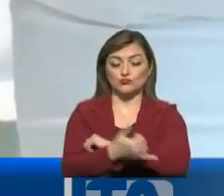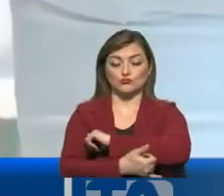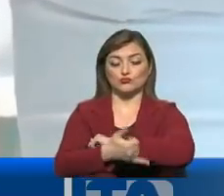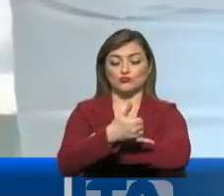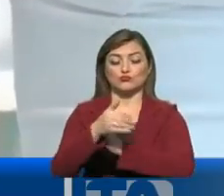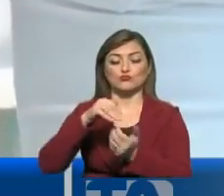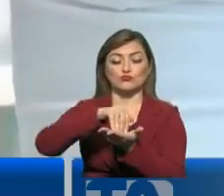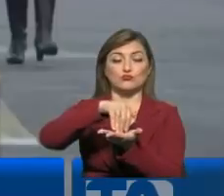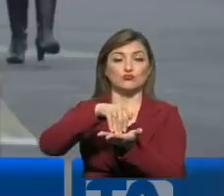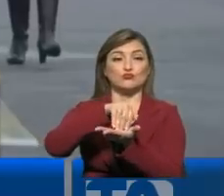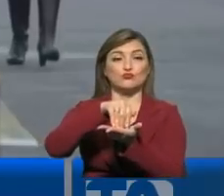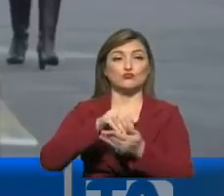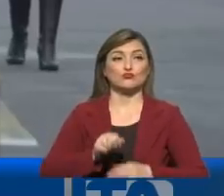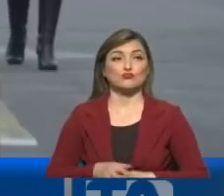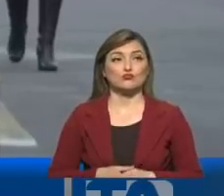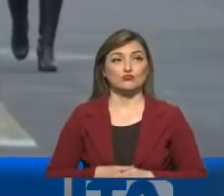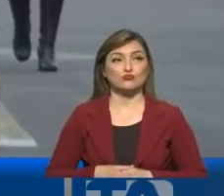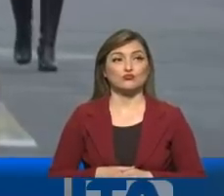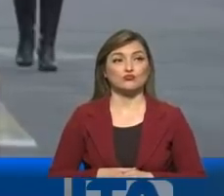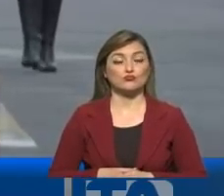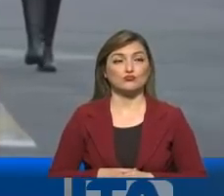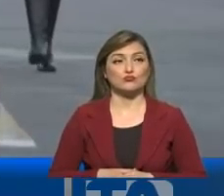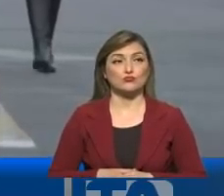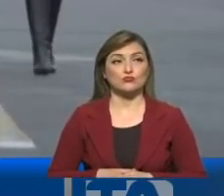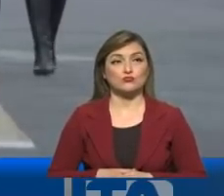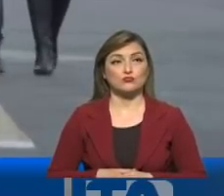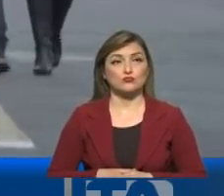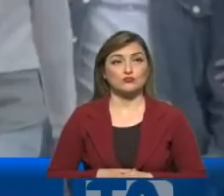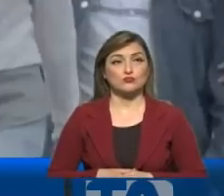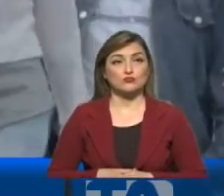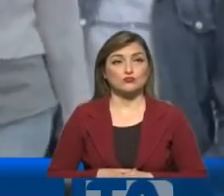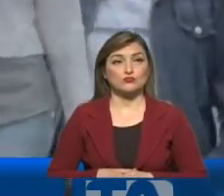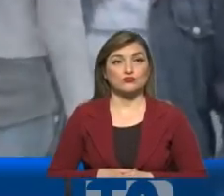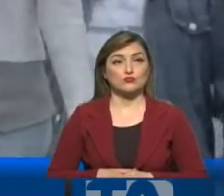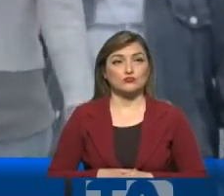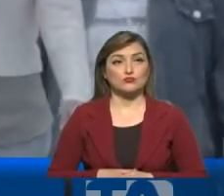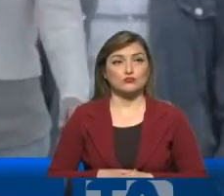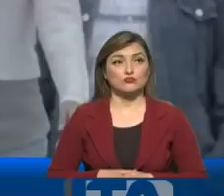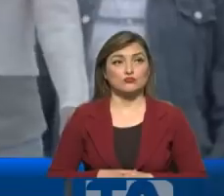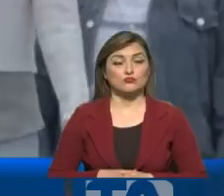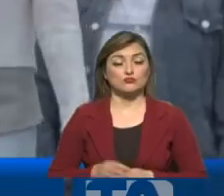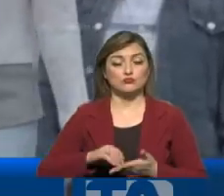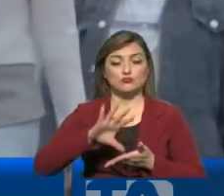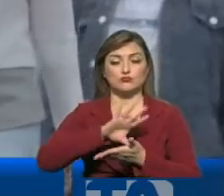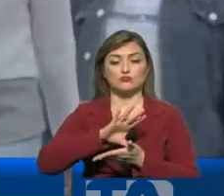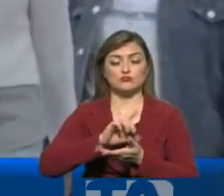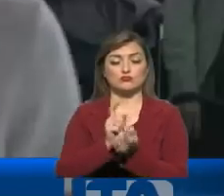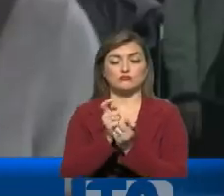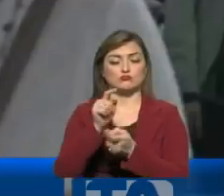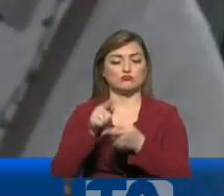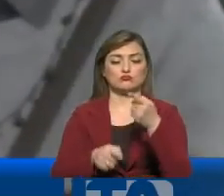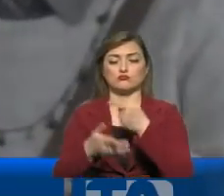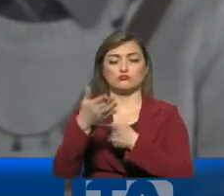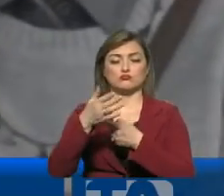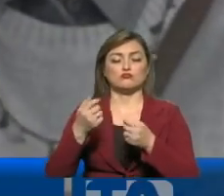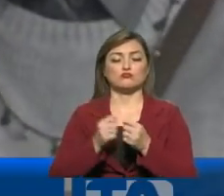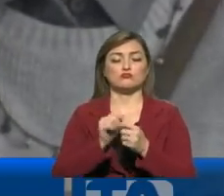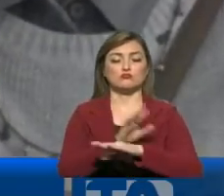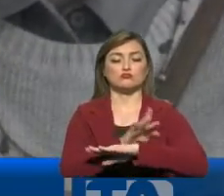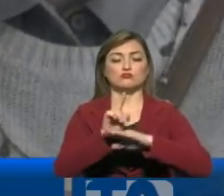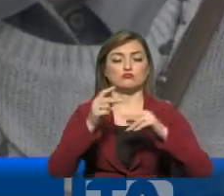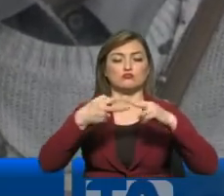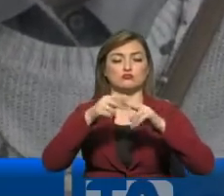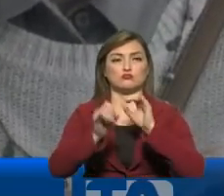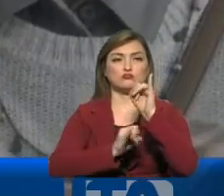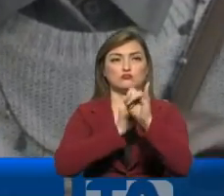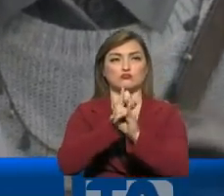países miembros y no está supeditado a la ratificación de la Asamblea, dice la directora de Relaciones